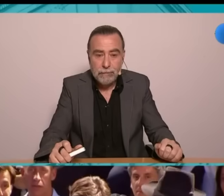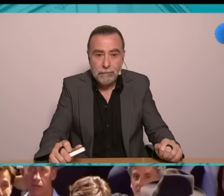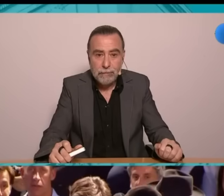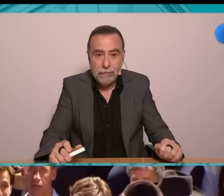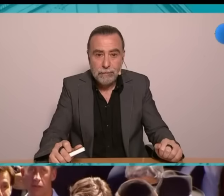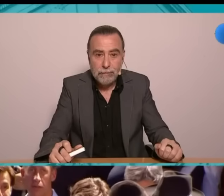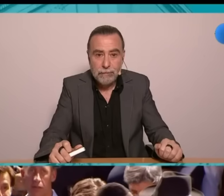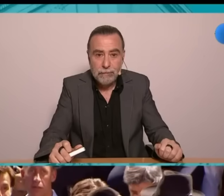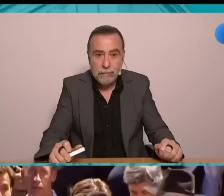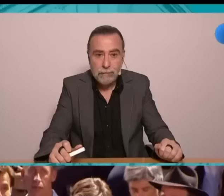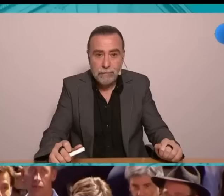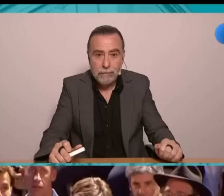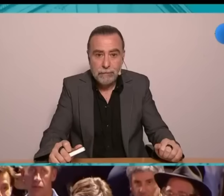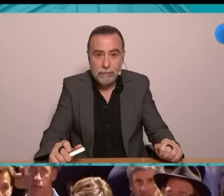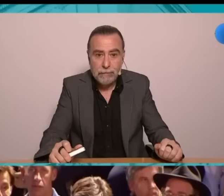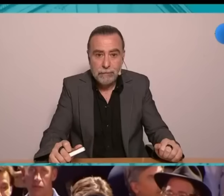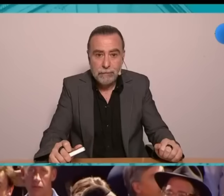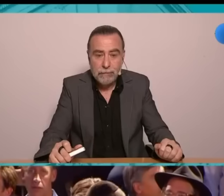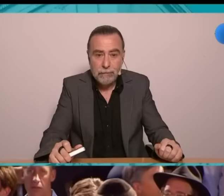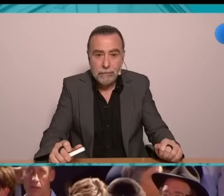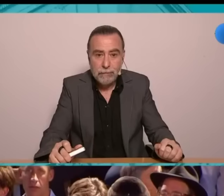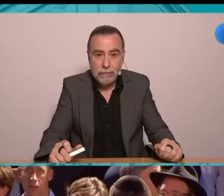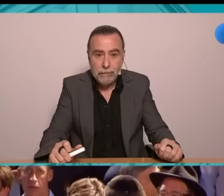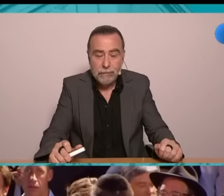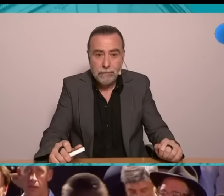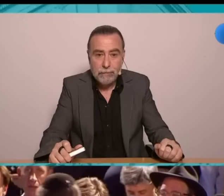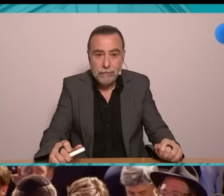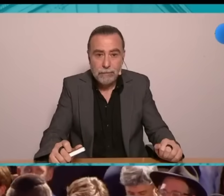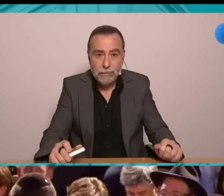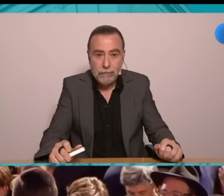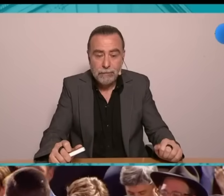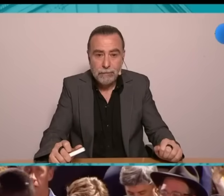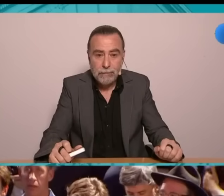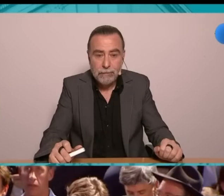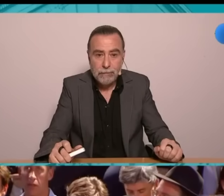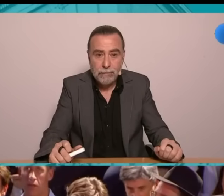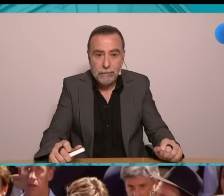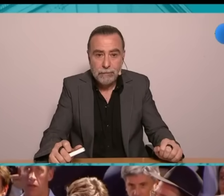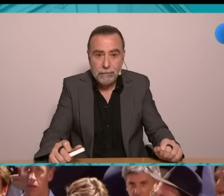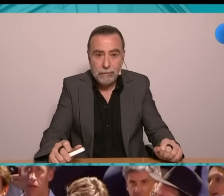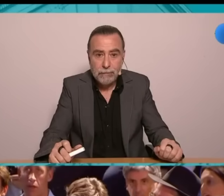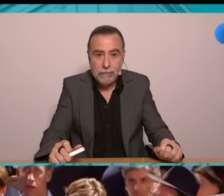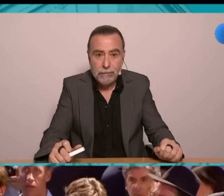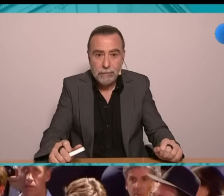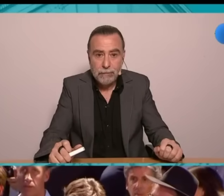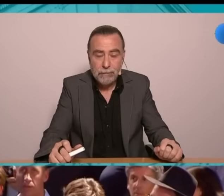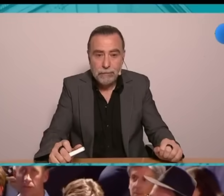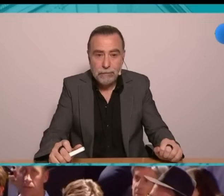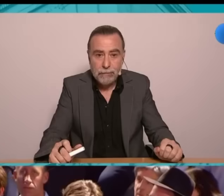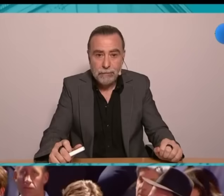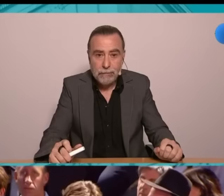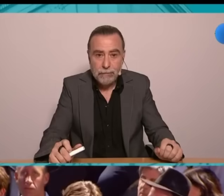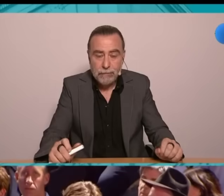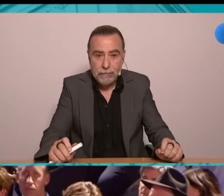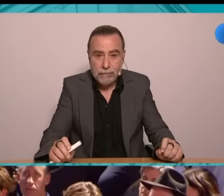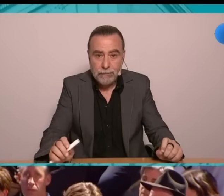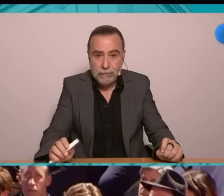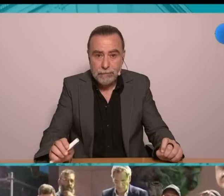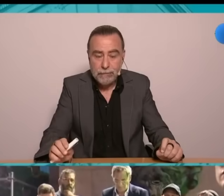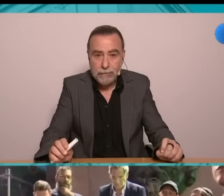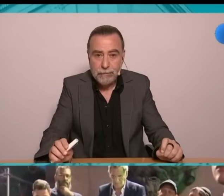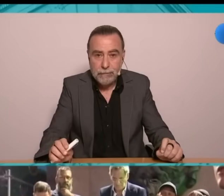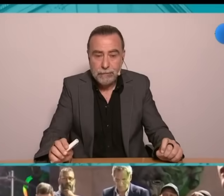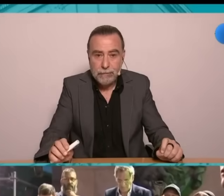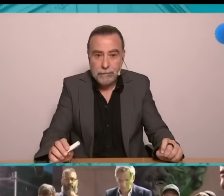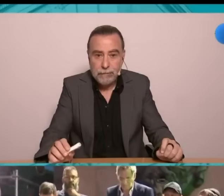pública quede en manos del sector privado. No hay plata, repitió Luis Caputo, y por lo tanto el Estado no se puede